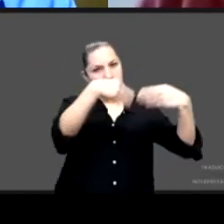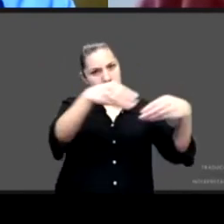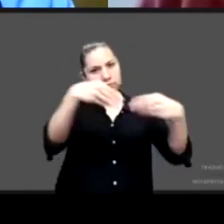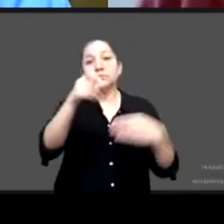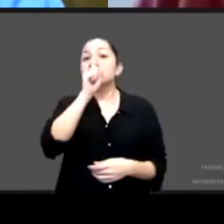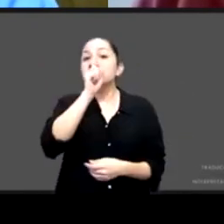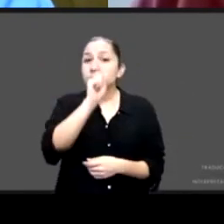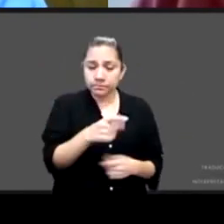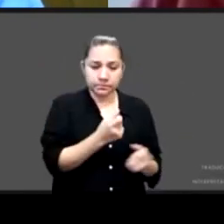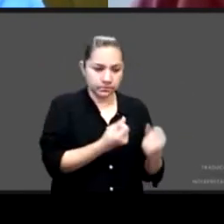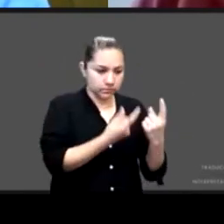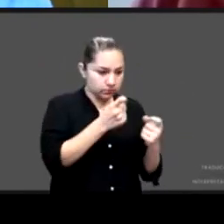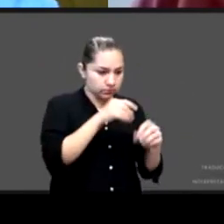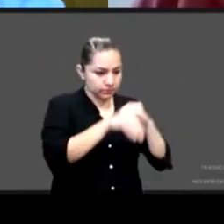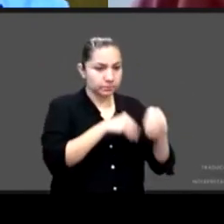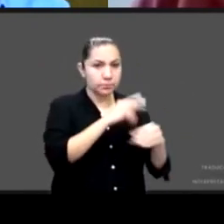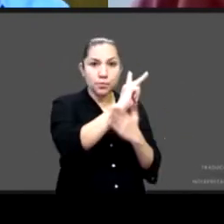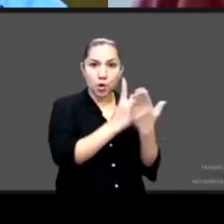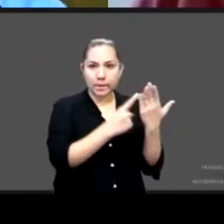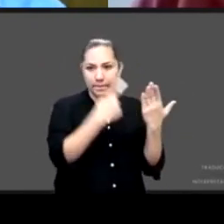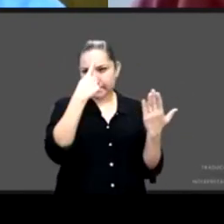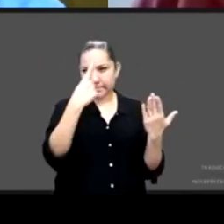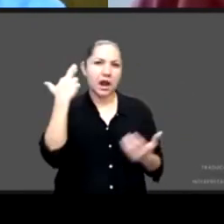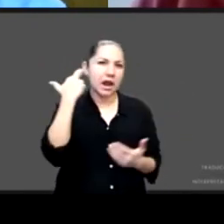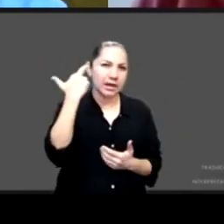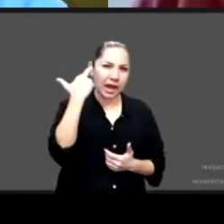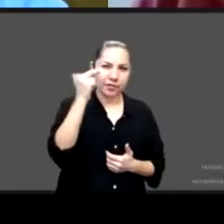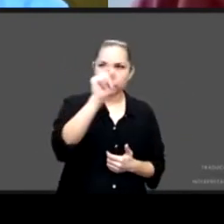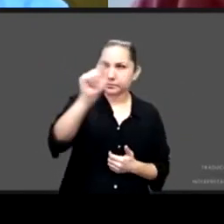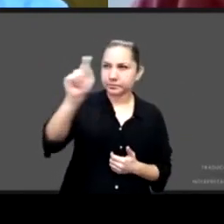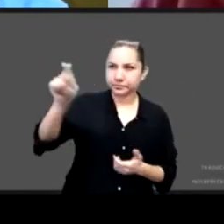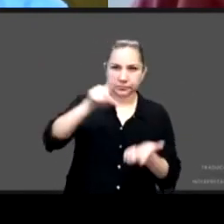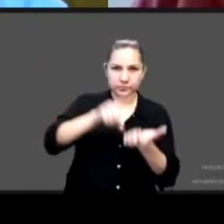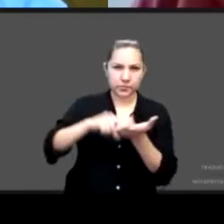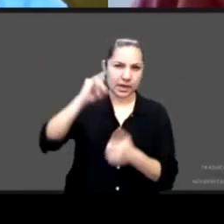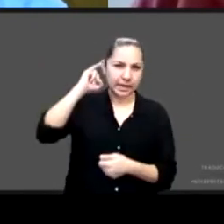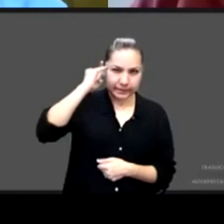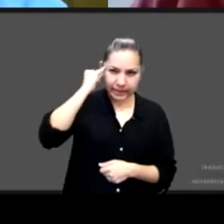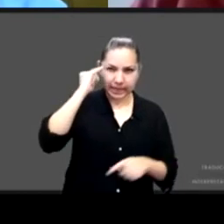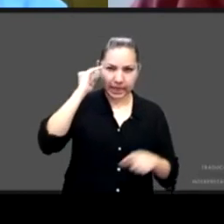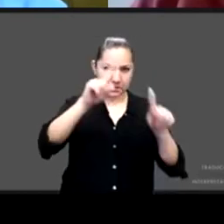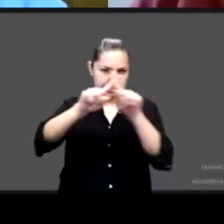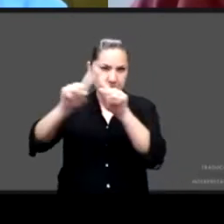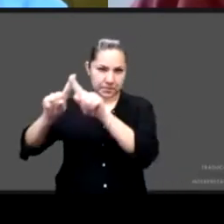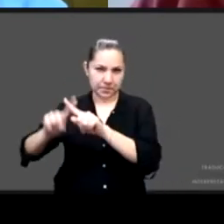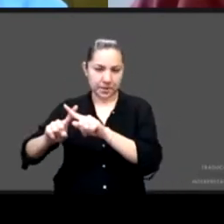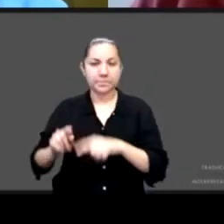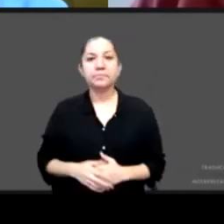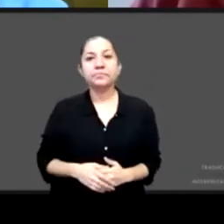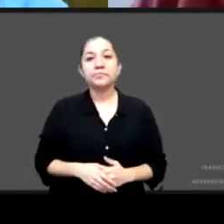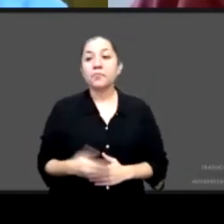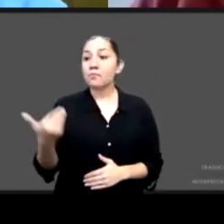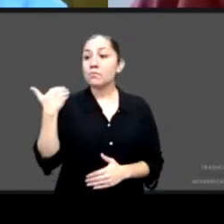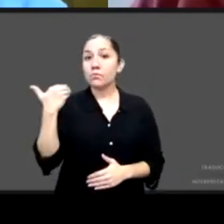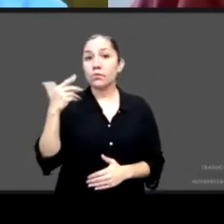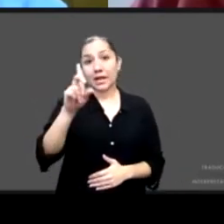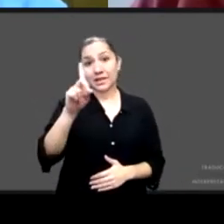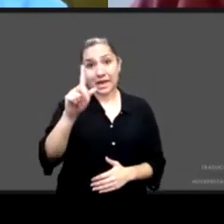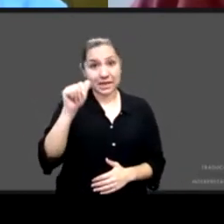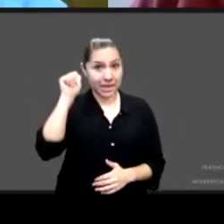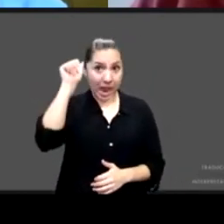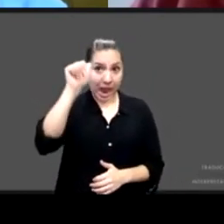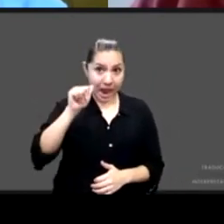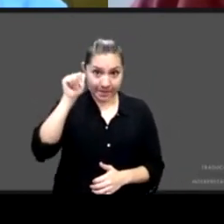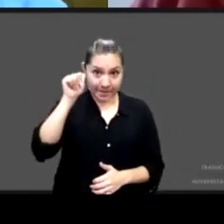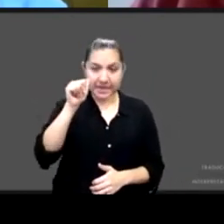¿no? Hicimos también un especial para el 30 de abril, mira lo que son las cosas, porque nosotros teníamos pensada la segunda